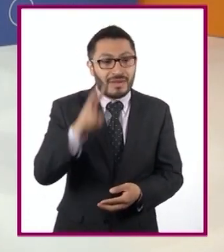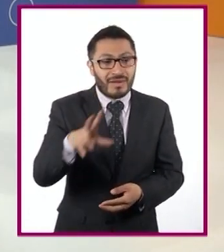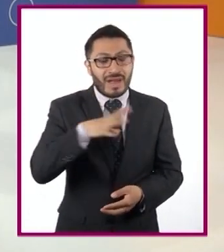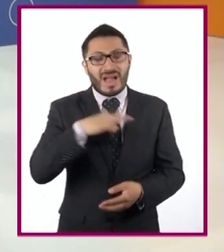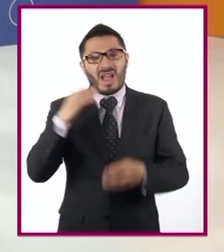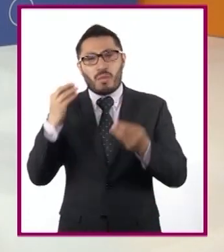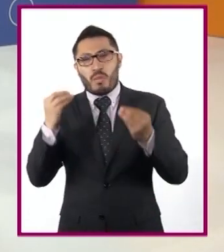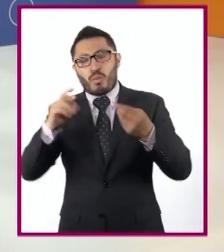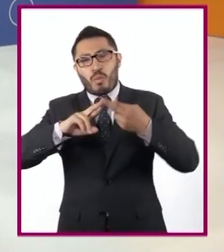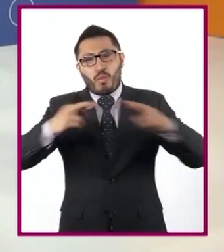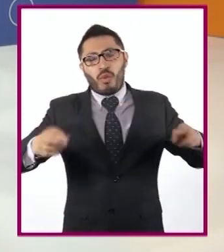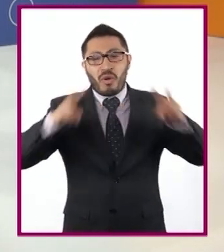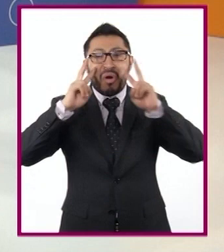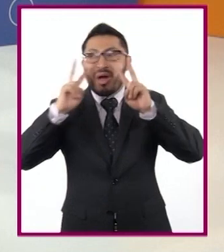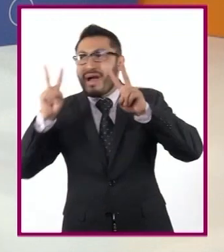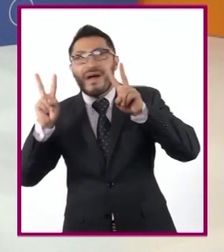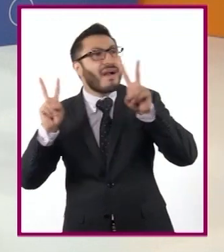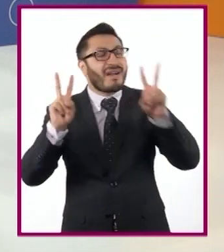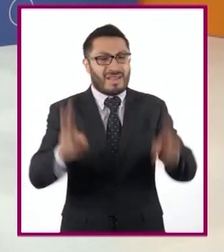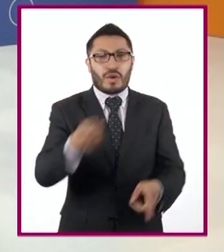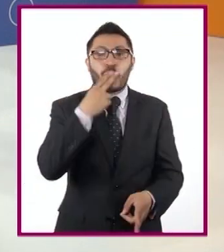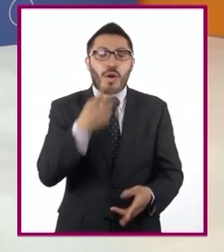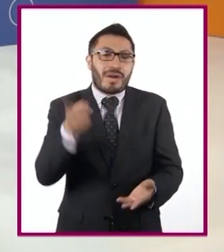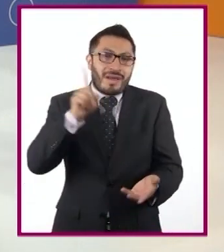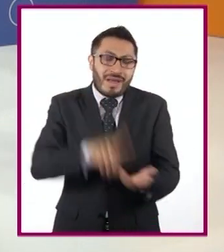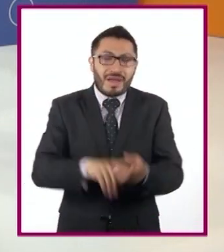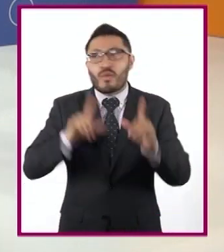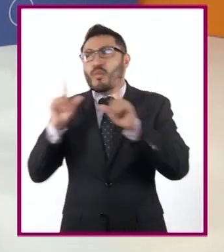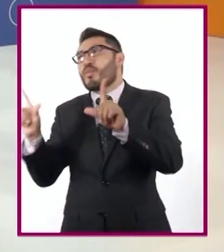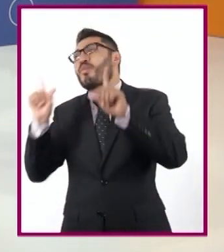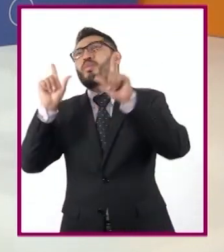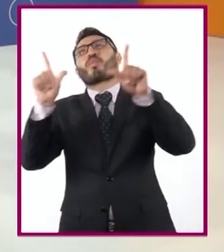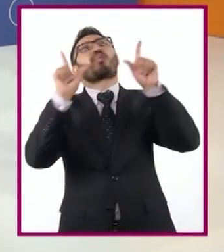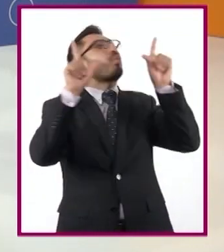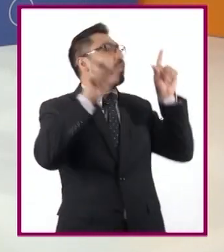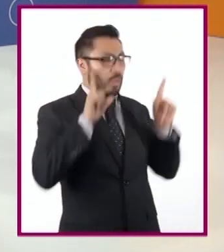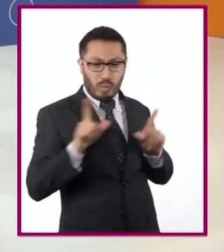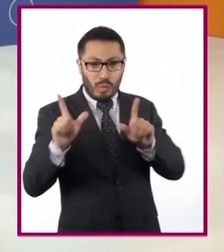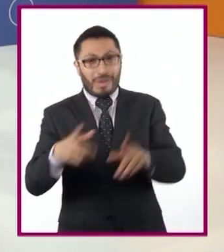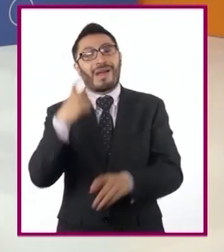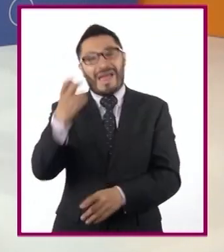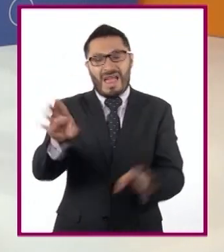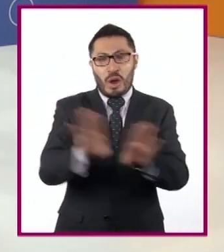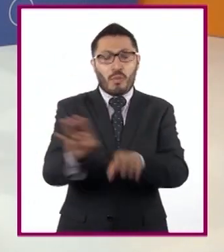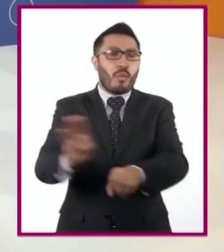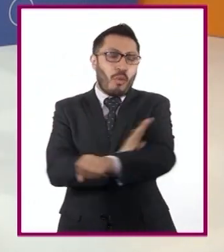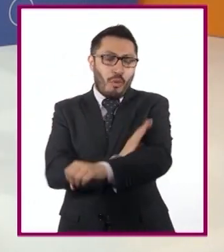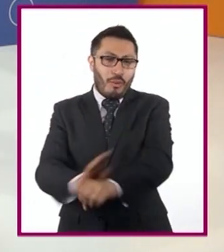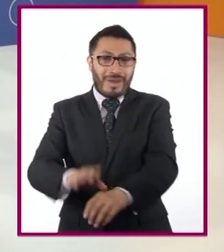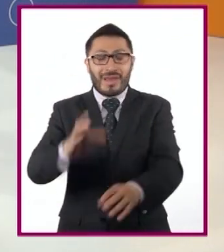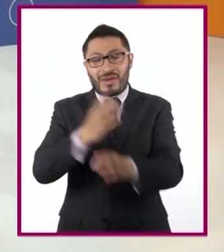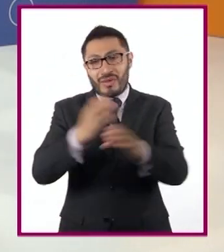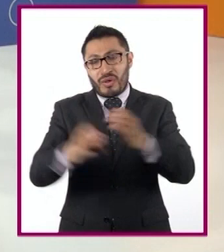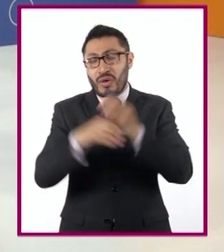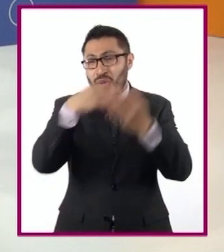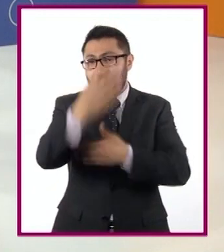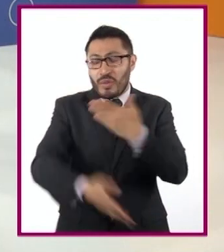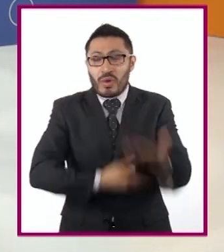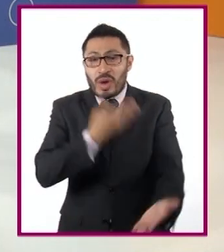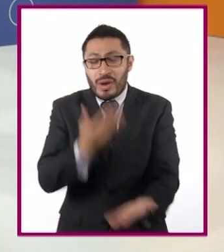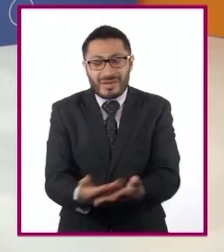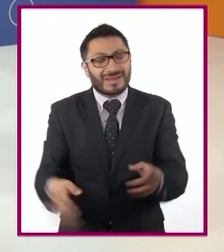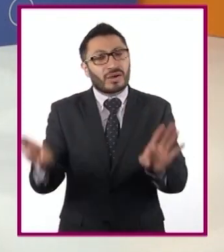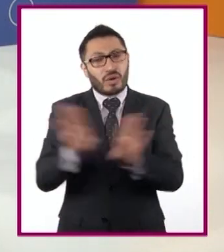existen muchos recursos visuales que utilizan los anuncios publicitarios y estos favorecen que el producto que ofrecen sea